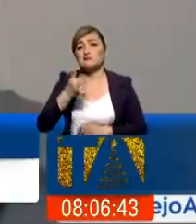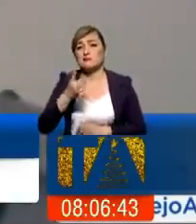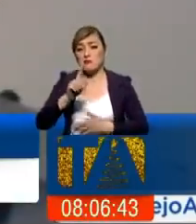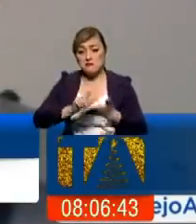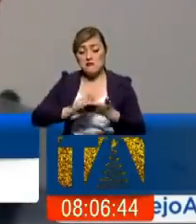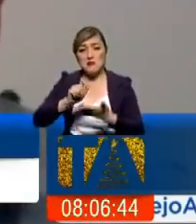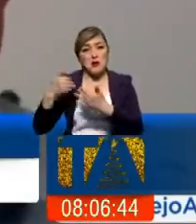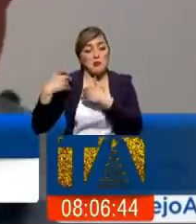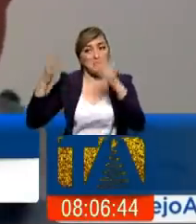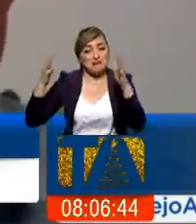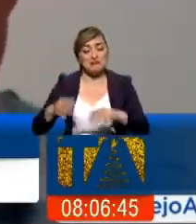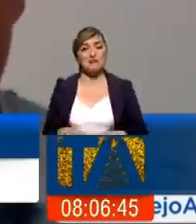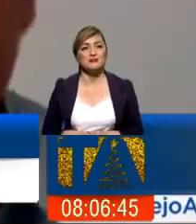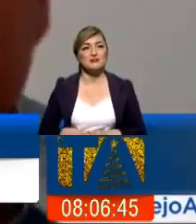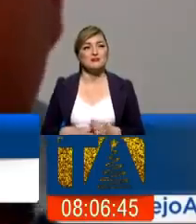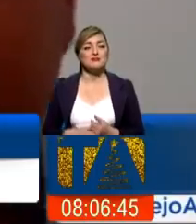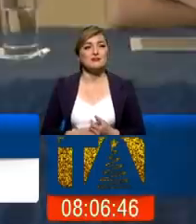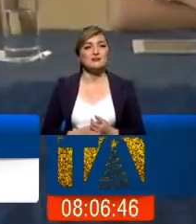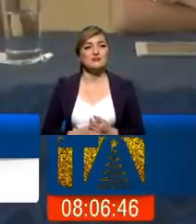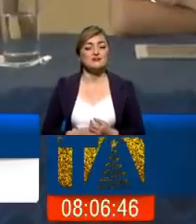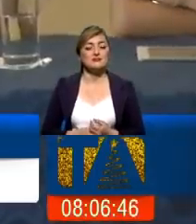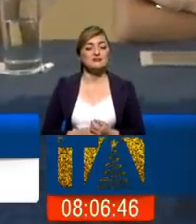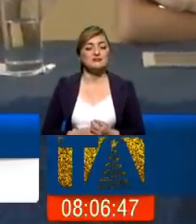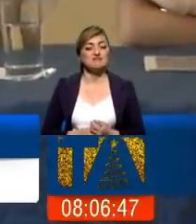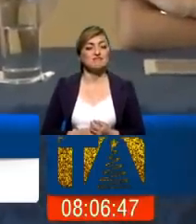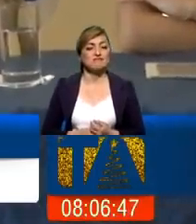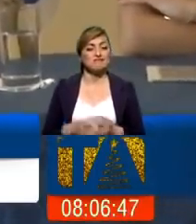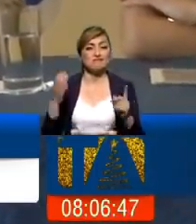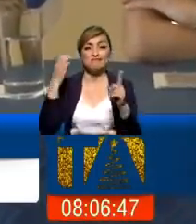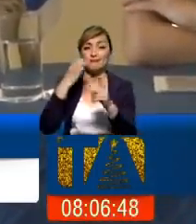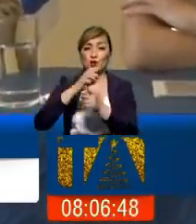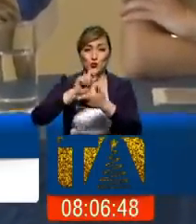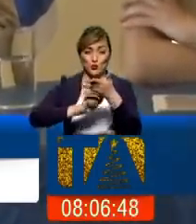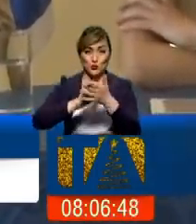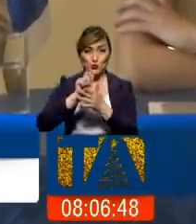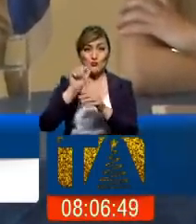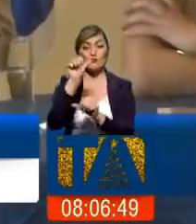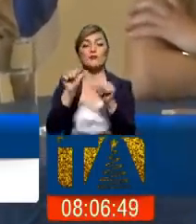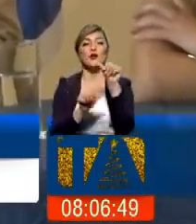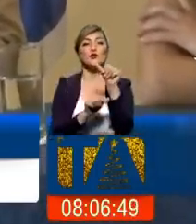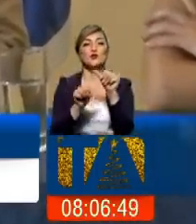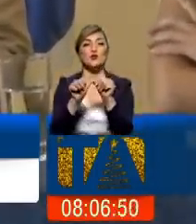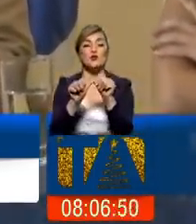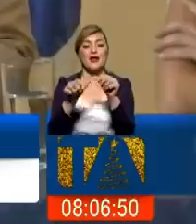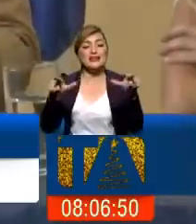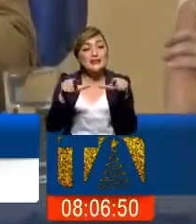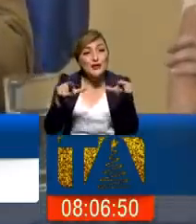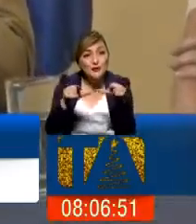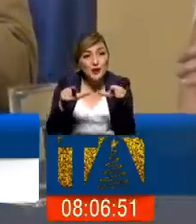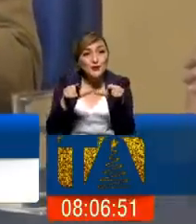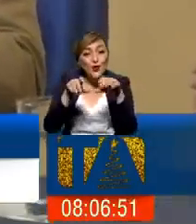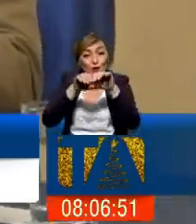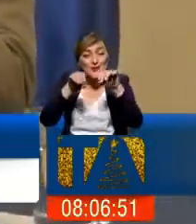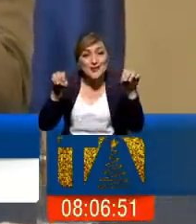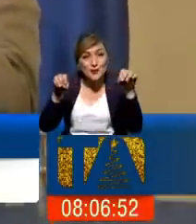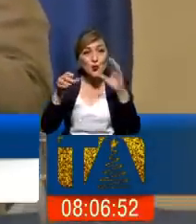inclusive sin firma de responsabilidad. Asimismo, criticaron la contratación de personal que no cuenta con las certificaciones que